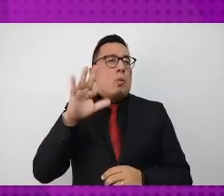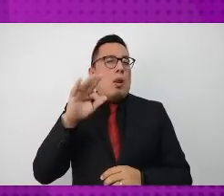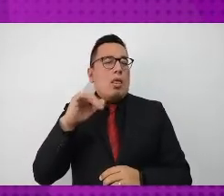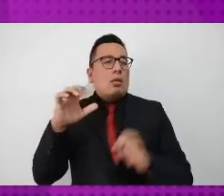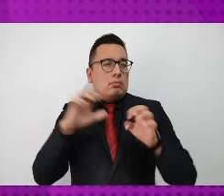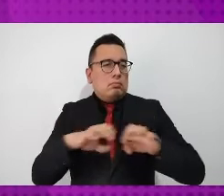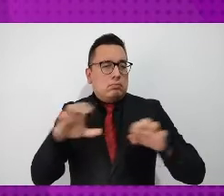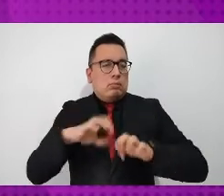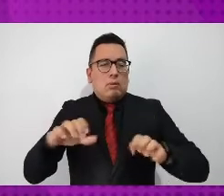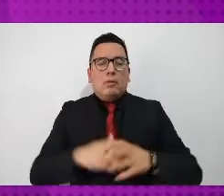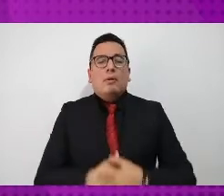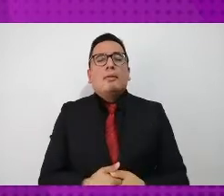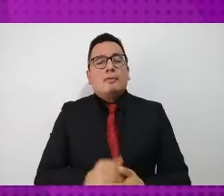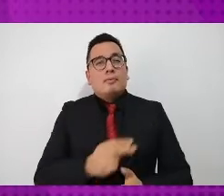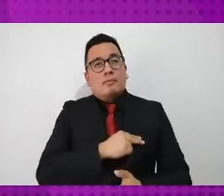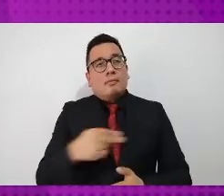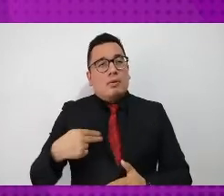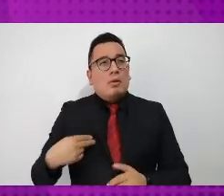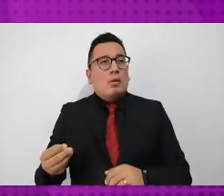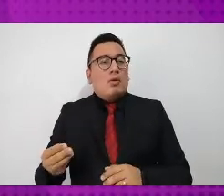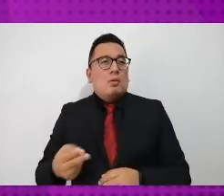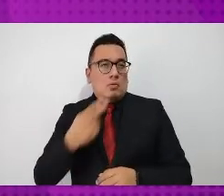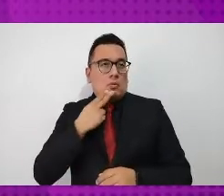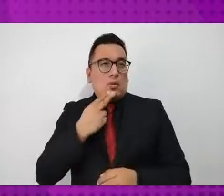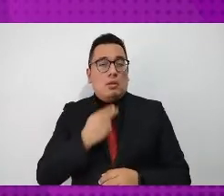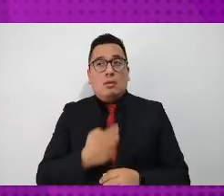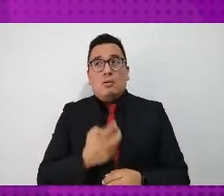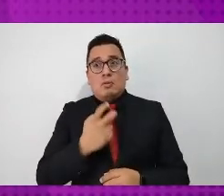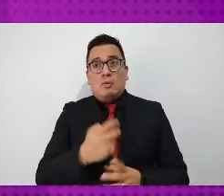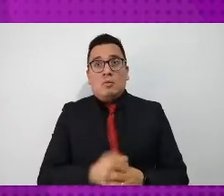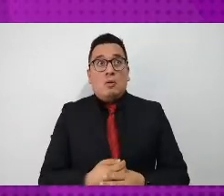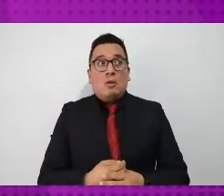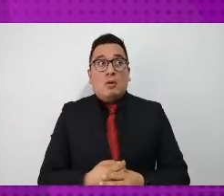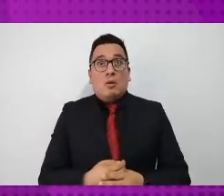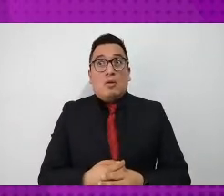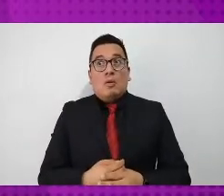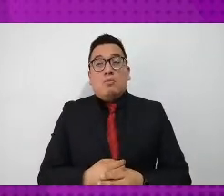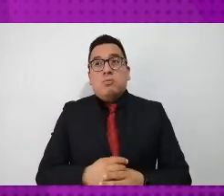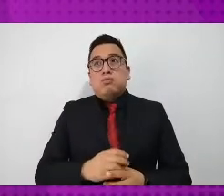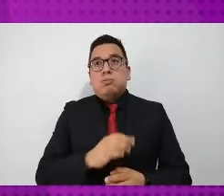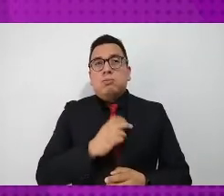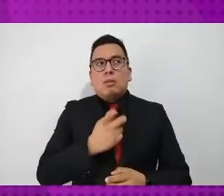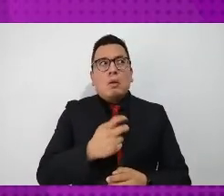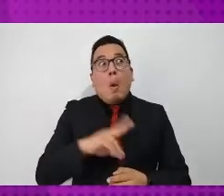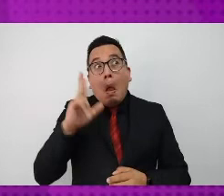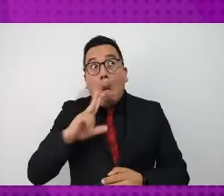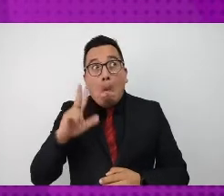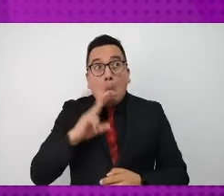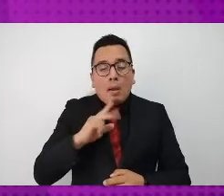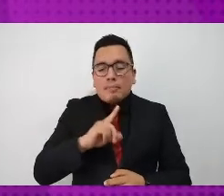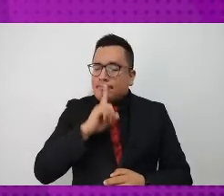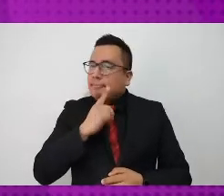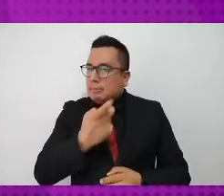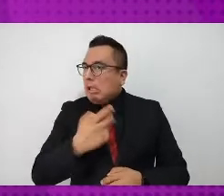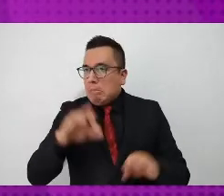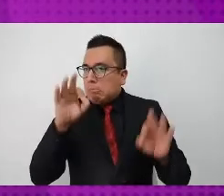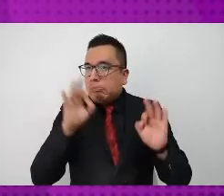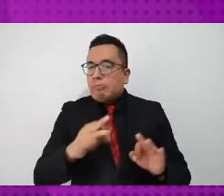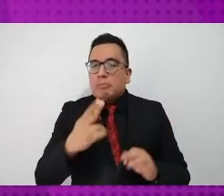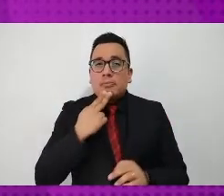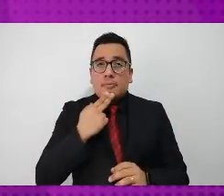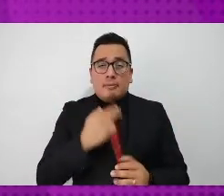urnas electrónicas que implementamos que tuvo como ventaja que fue vinculante es decir no fue una prueba en la cual